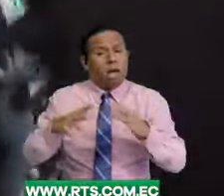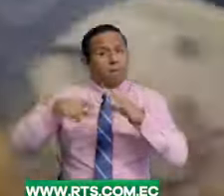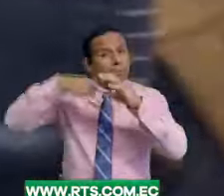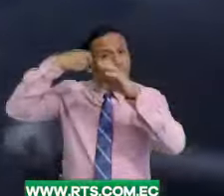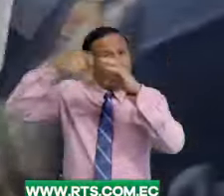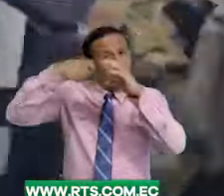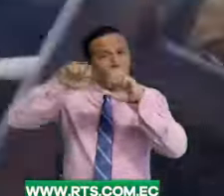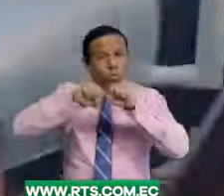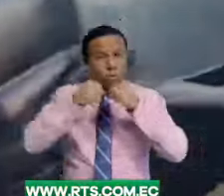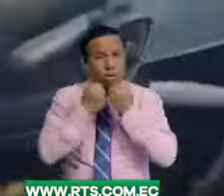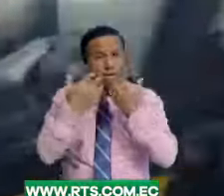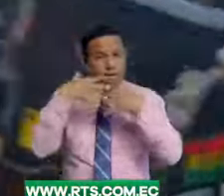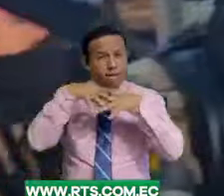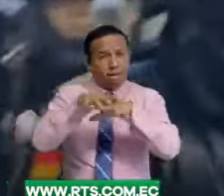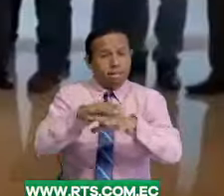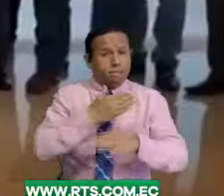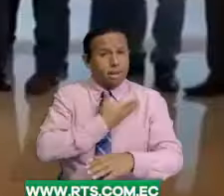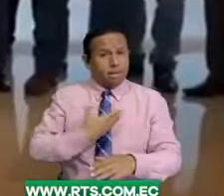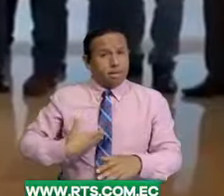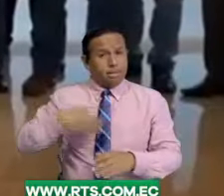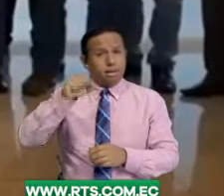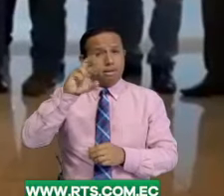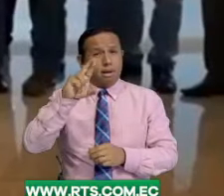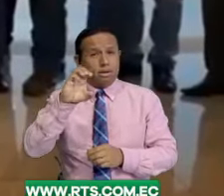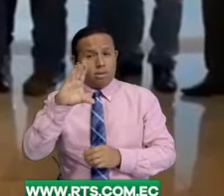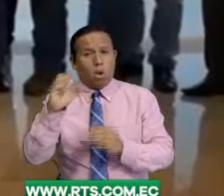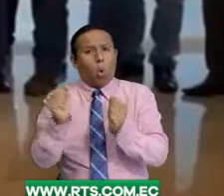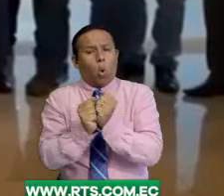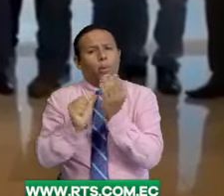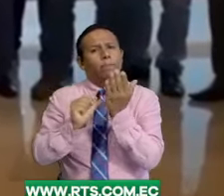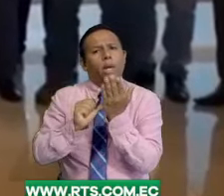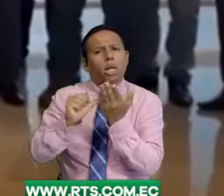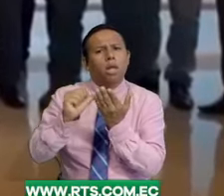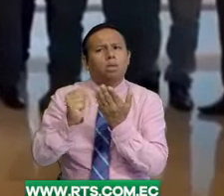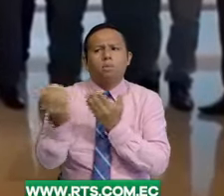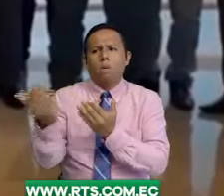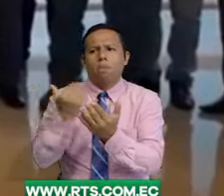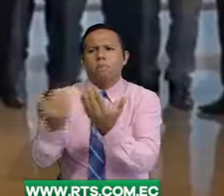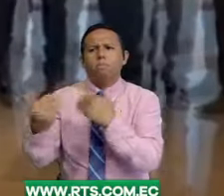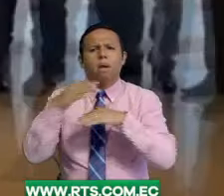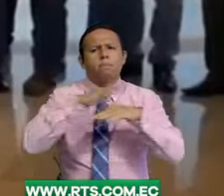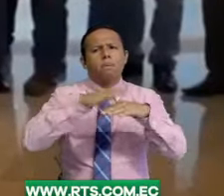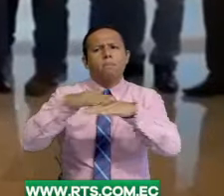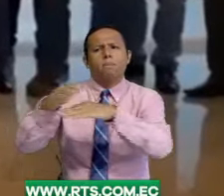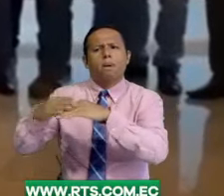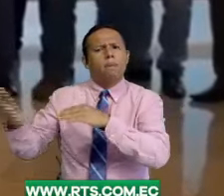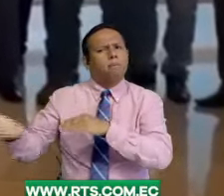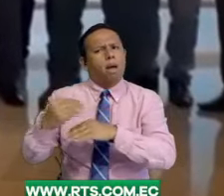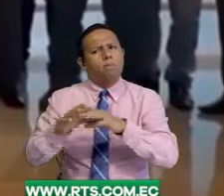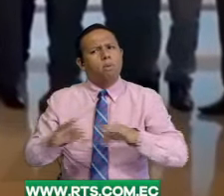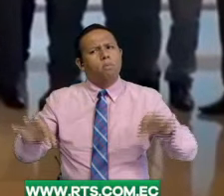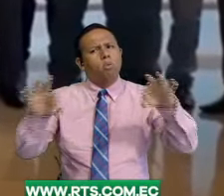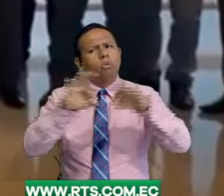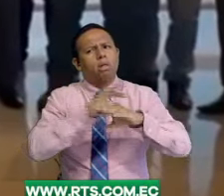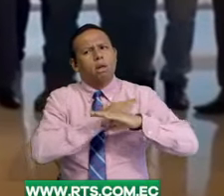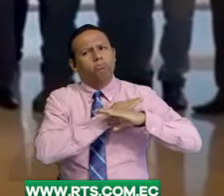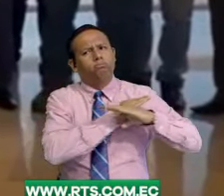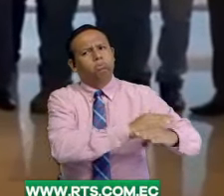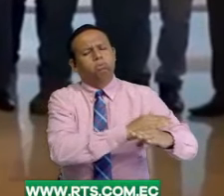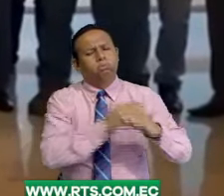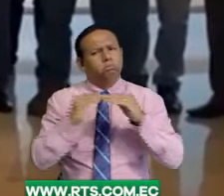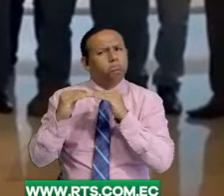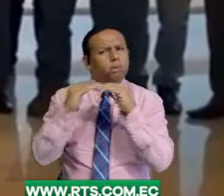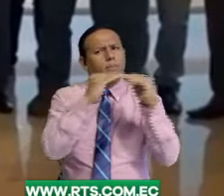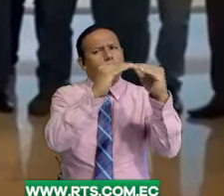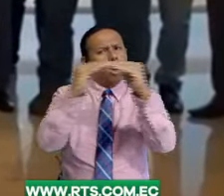el presidente Arce, junto a sus ministros, convocaba a defender la democracia. El país hoy está enfrentando